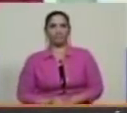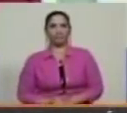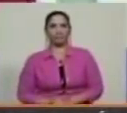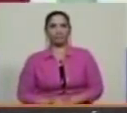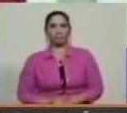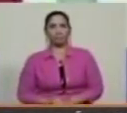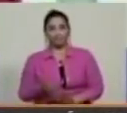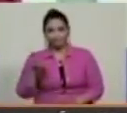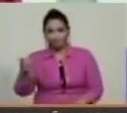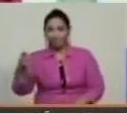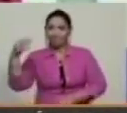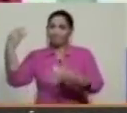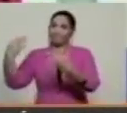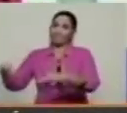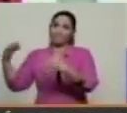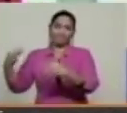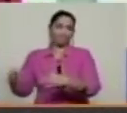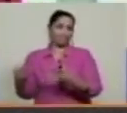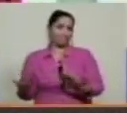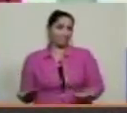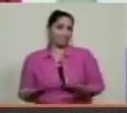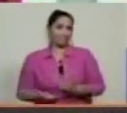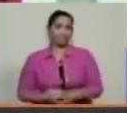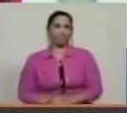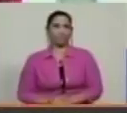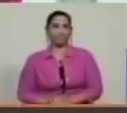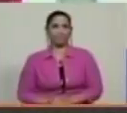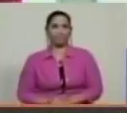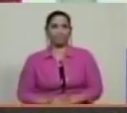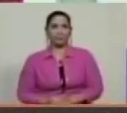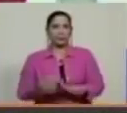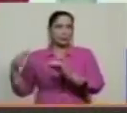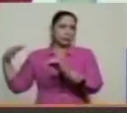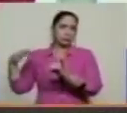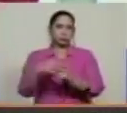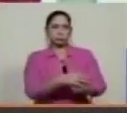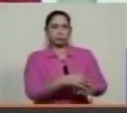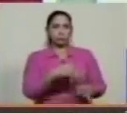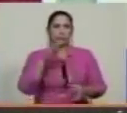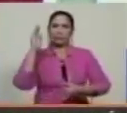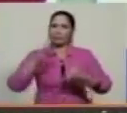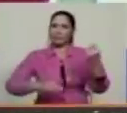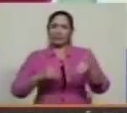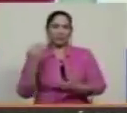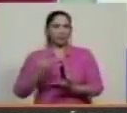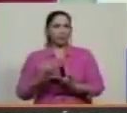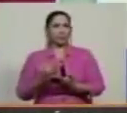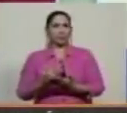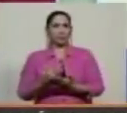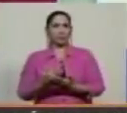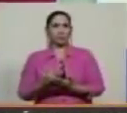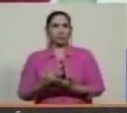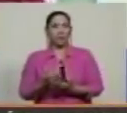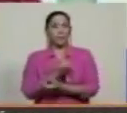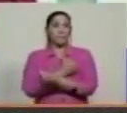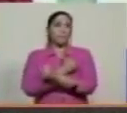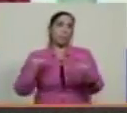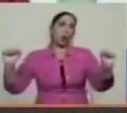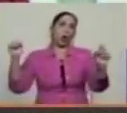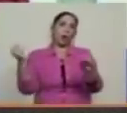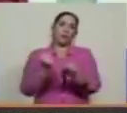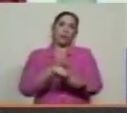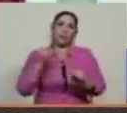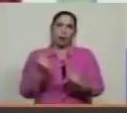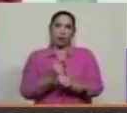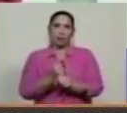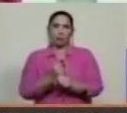Es su naturaleza. Y torpedeará y terminará, miren, haciendo imposible el trabajo